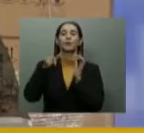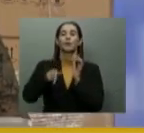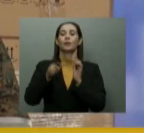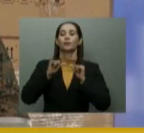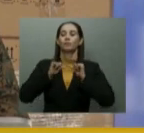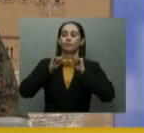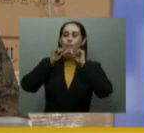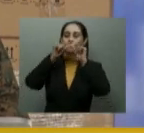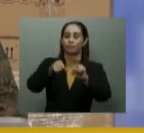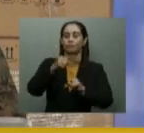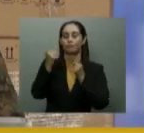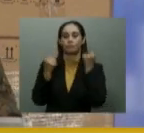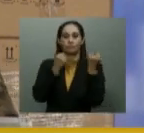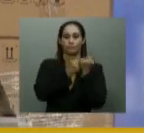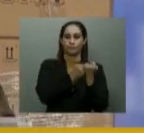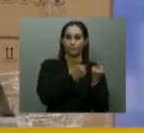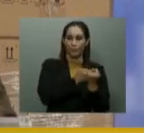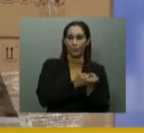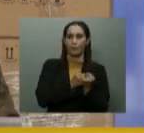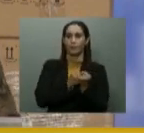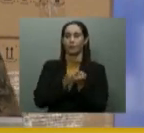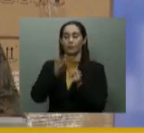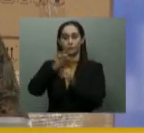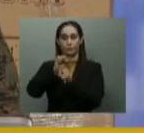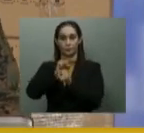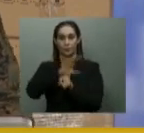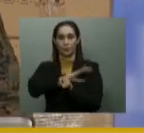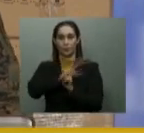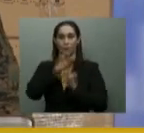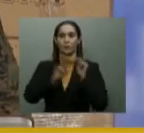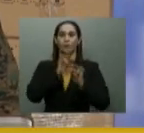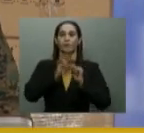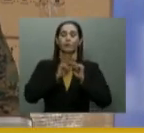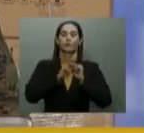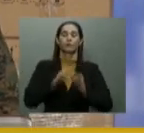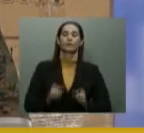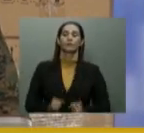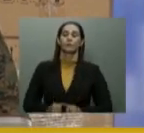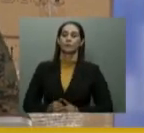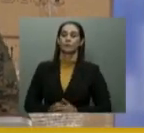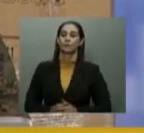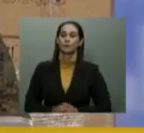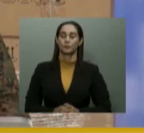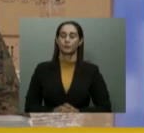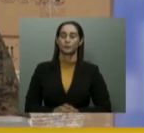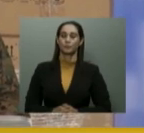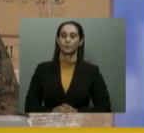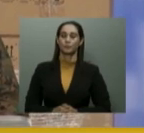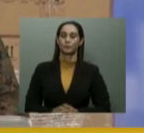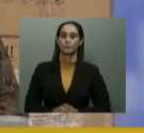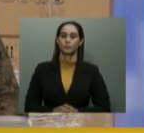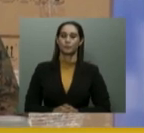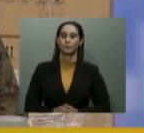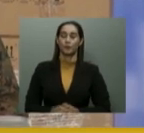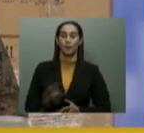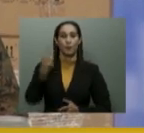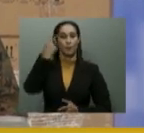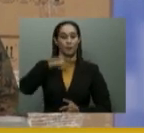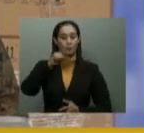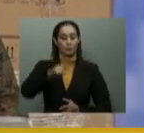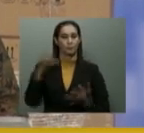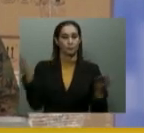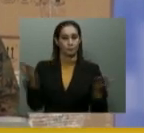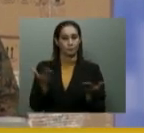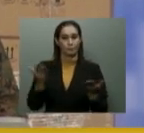disparate en la calle ustedes lo saben que andan en la calle el policía si hay 100 pesos debajo de la mano más rap se